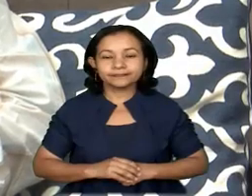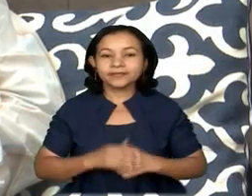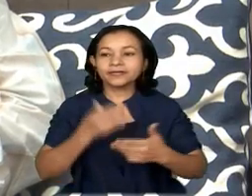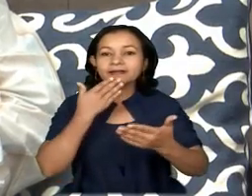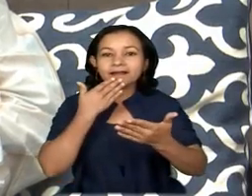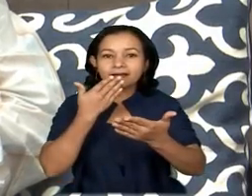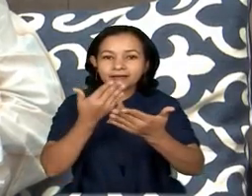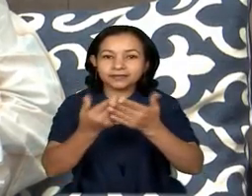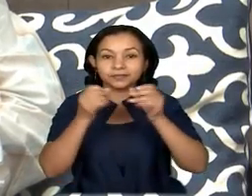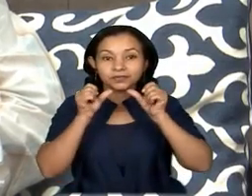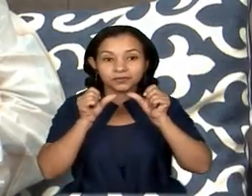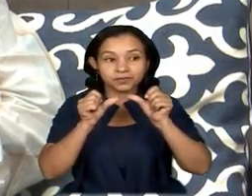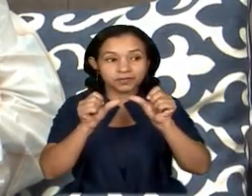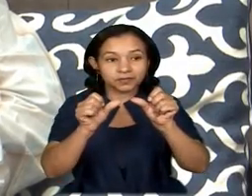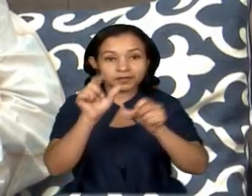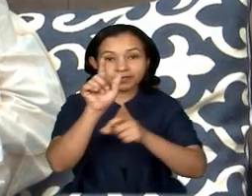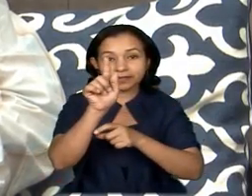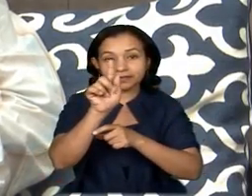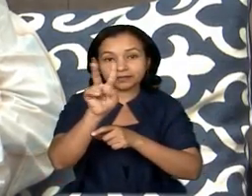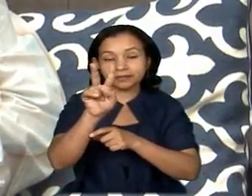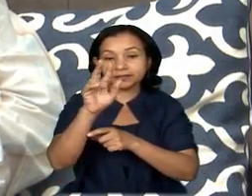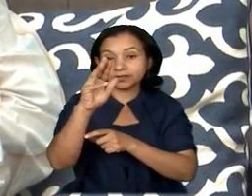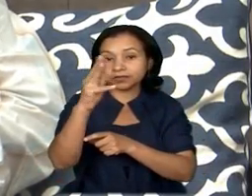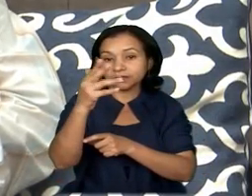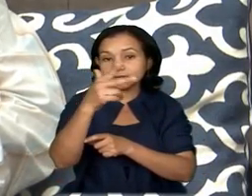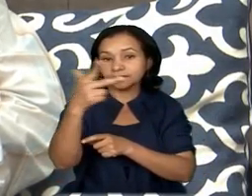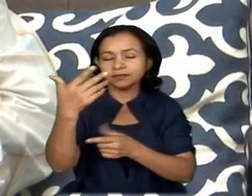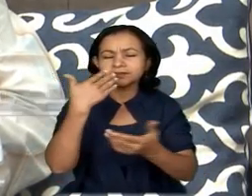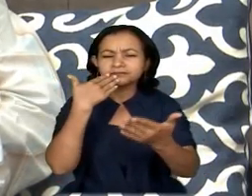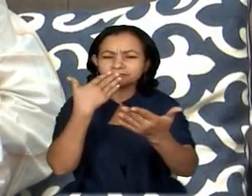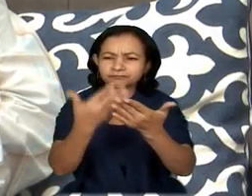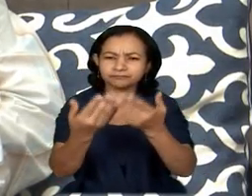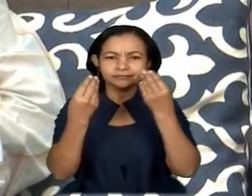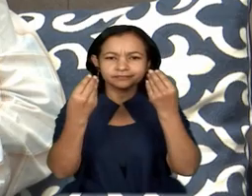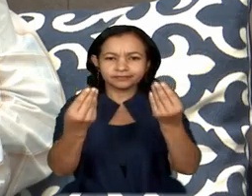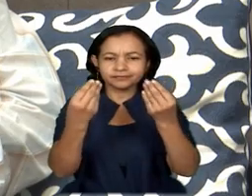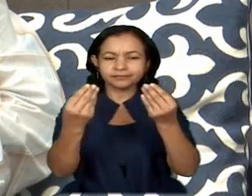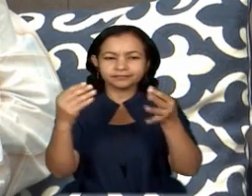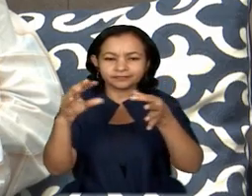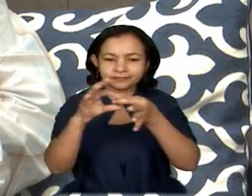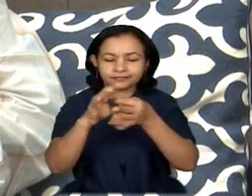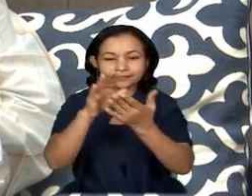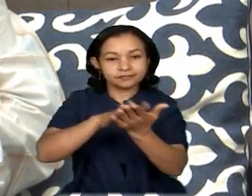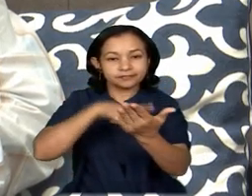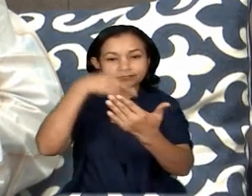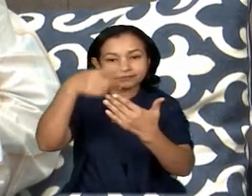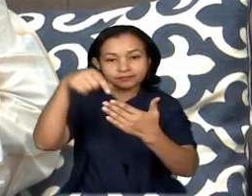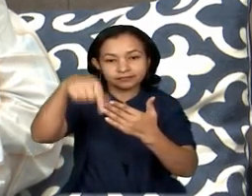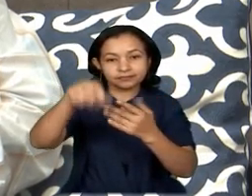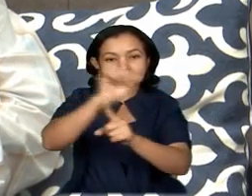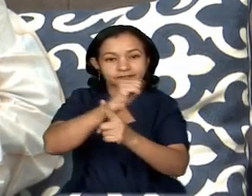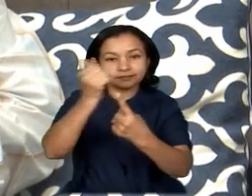Gracias por continuar en sintonía del canal parlamentario y muchas gracias por continuar acompañándonos en su programa desde